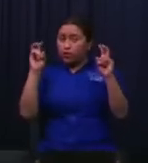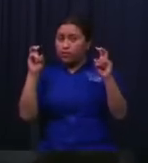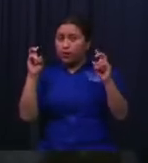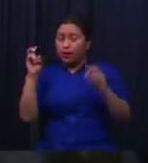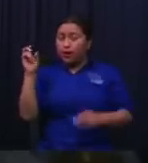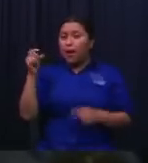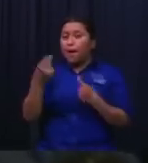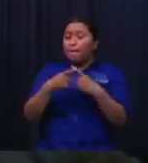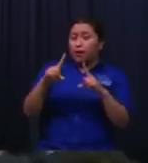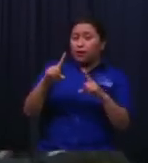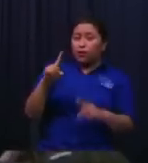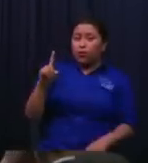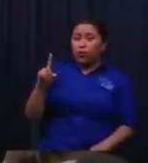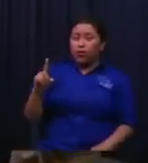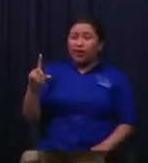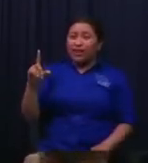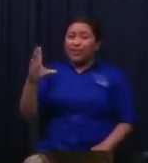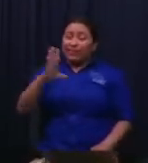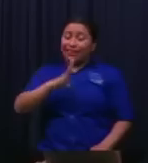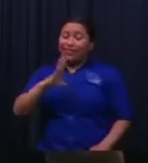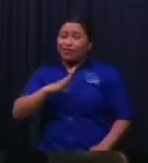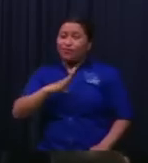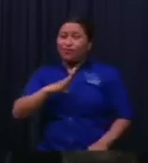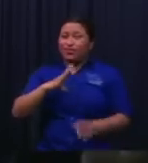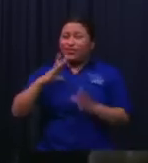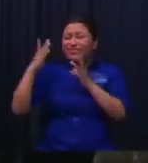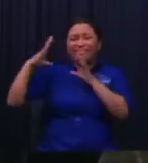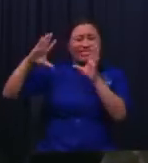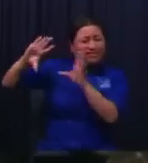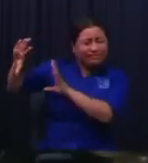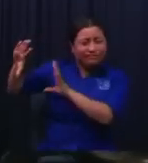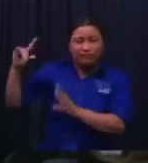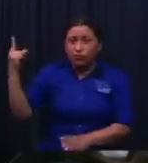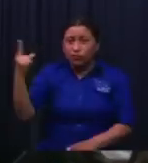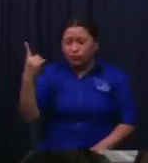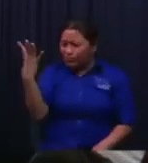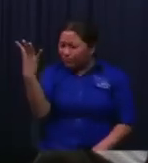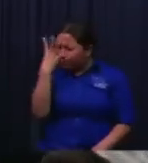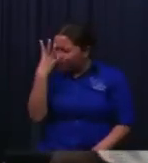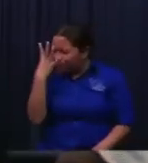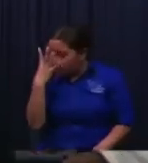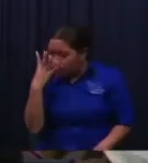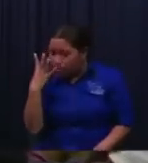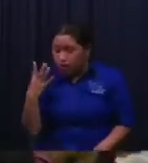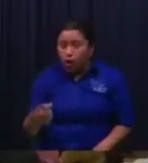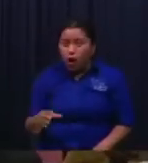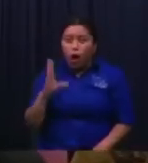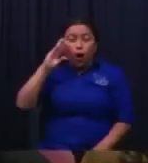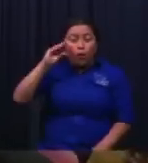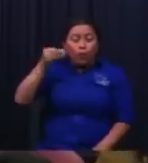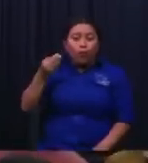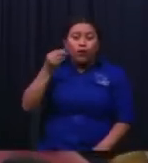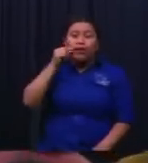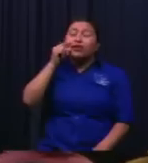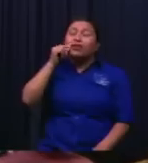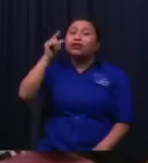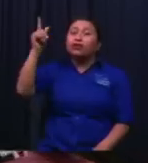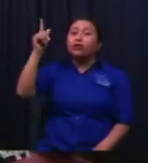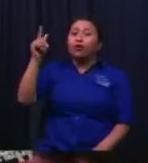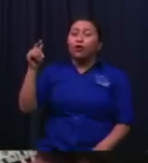Despojémonos de todo peso y del pecado. Amén. Porque el Señor viene por una iglesia